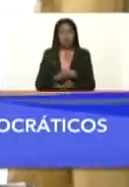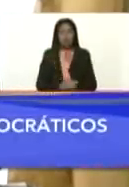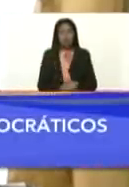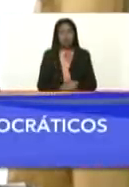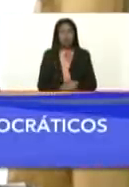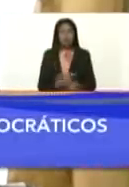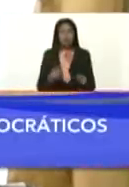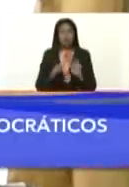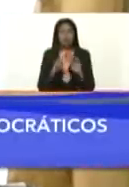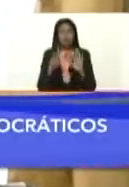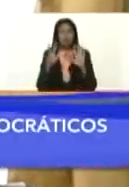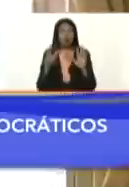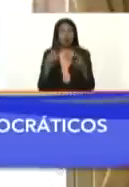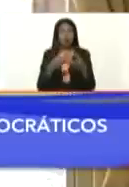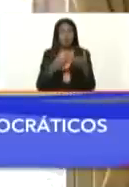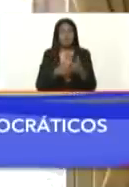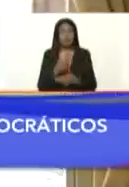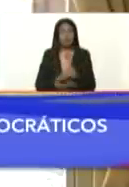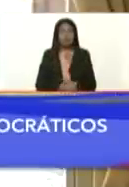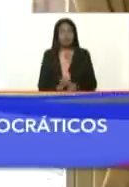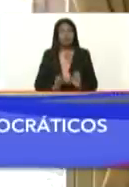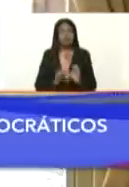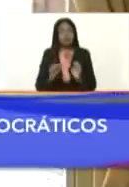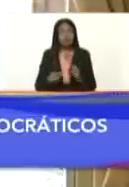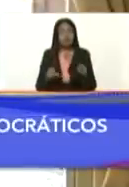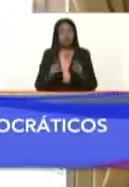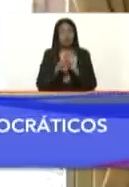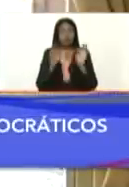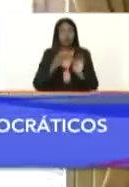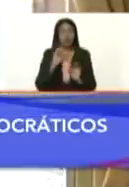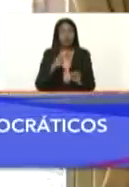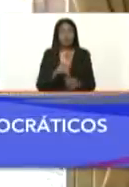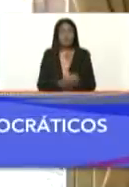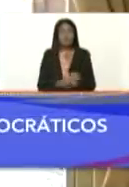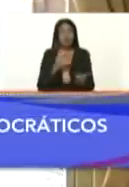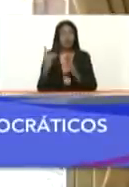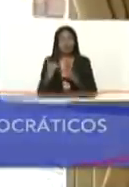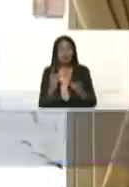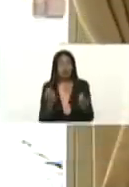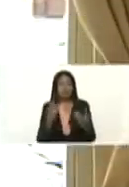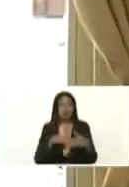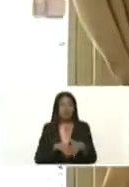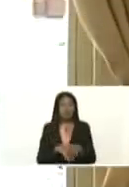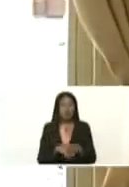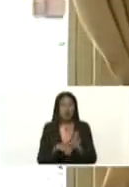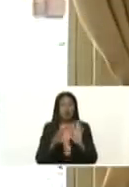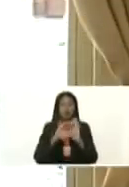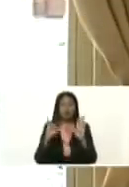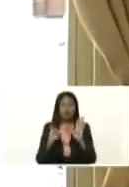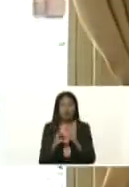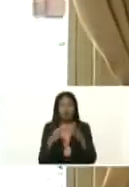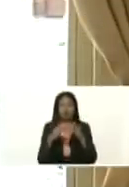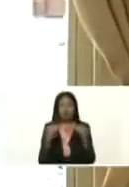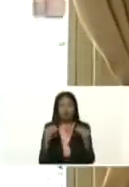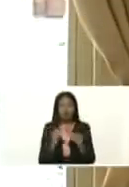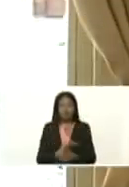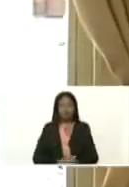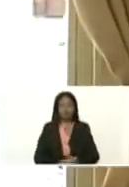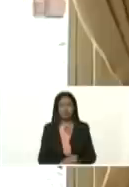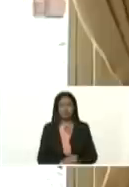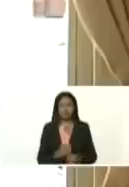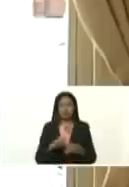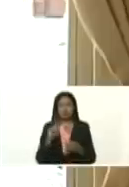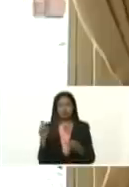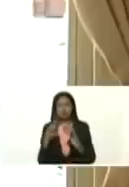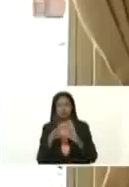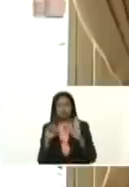mesas técnicas complementarios bueno a avanzar en el diálogo dentro de la constitución todo fuera de